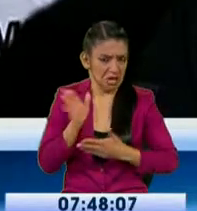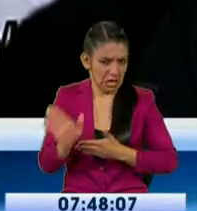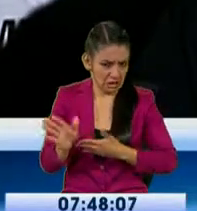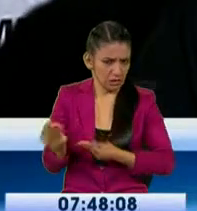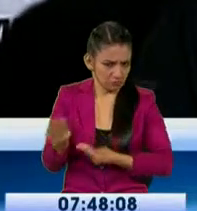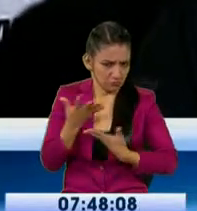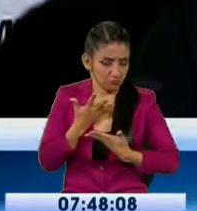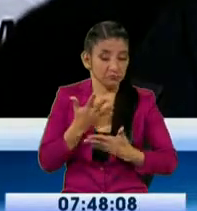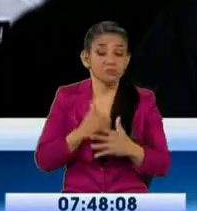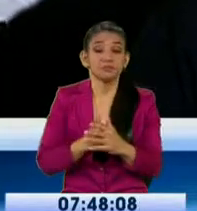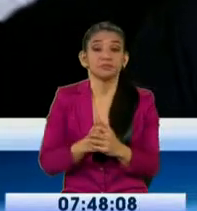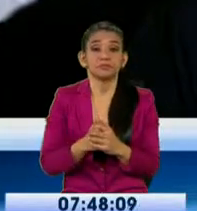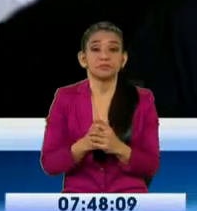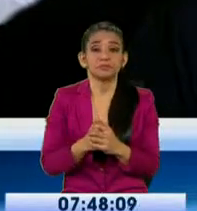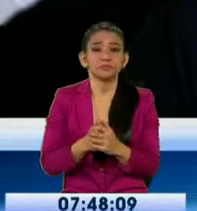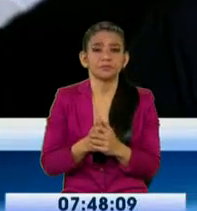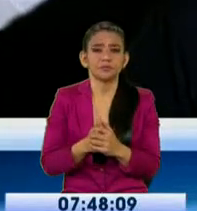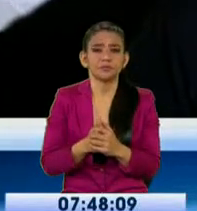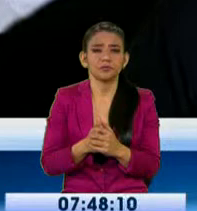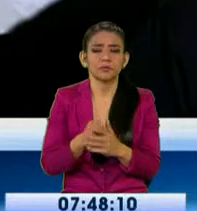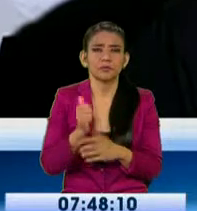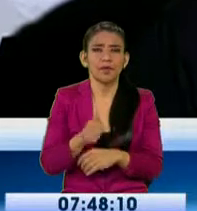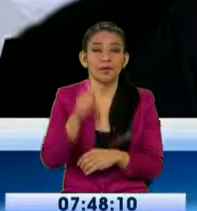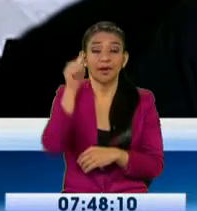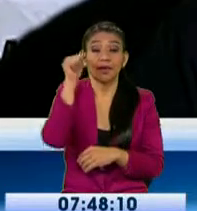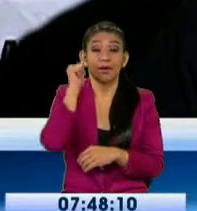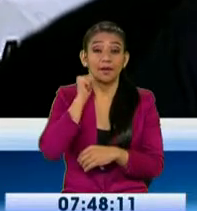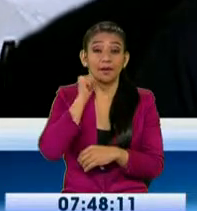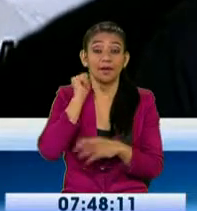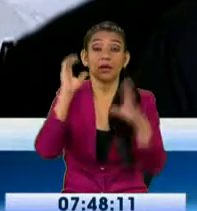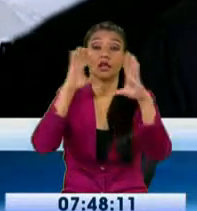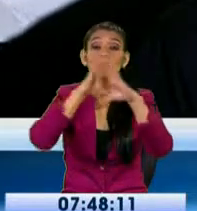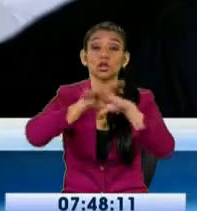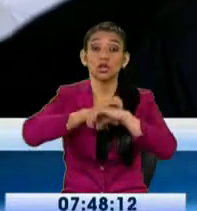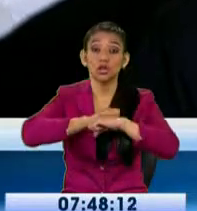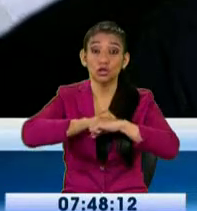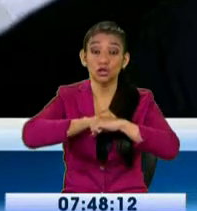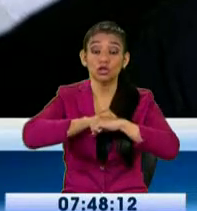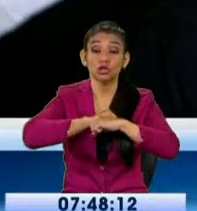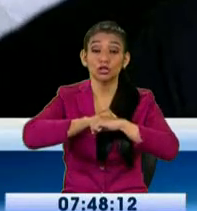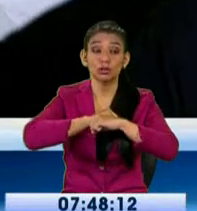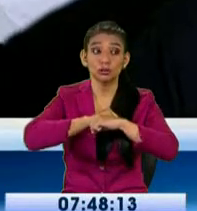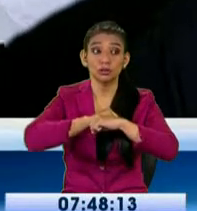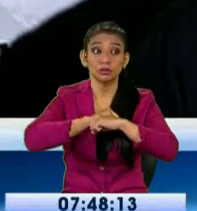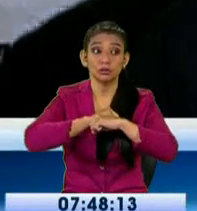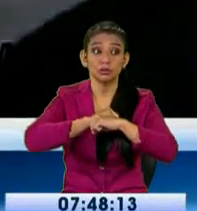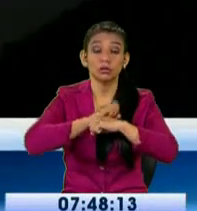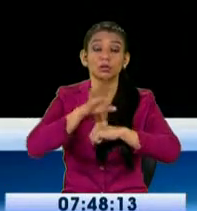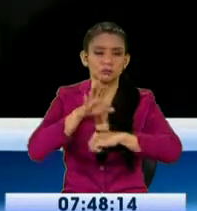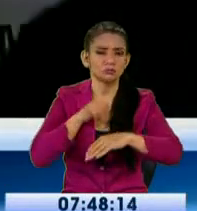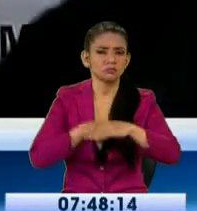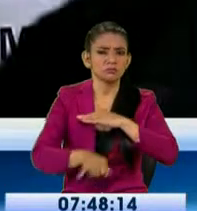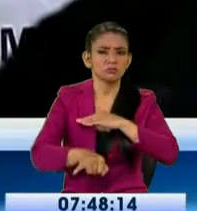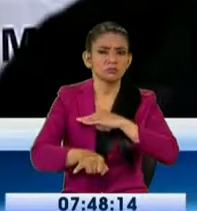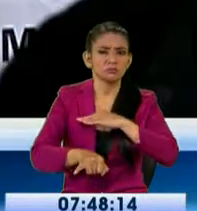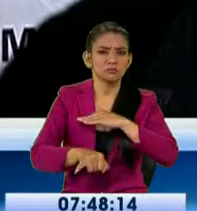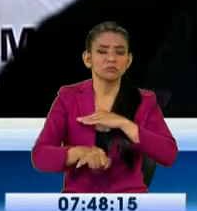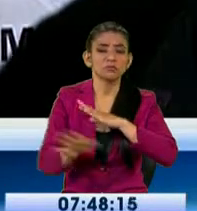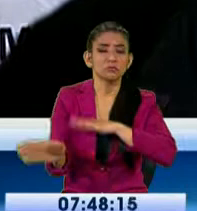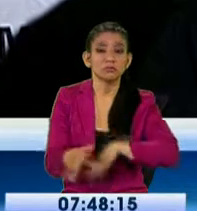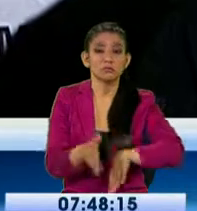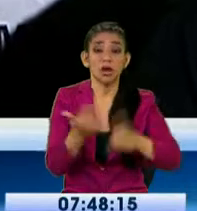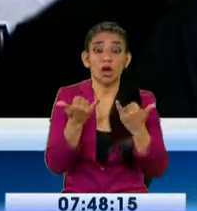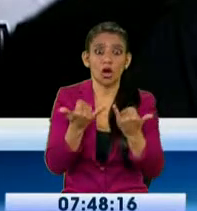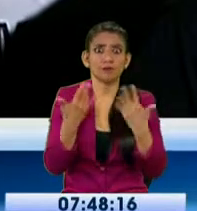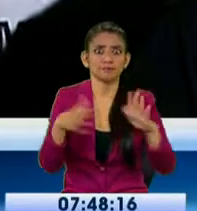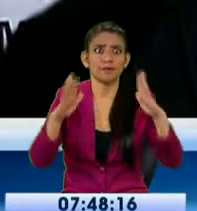indica la niña, que el día de ayer en horas de la noche había sido abusada sexualmente. El día de hoy avanzó